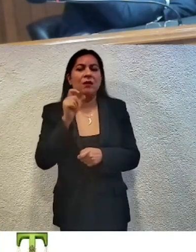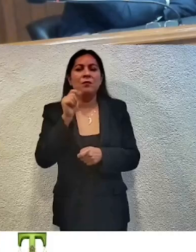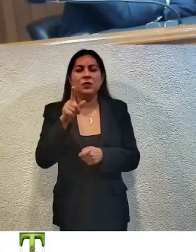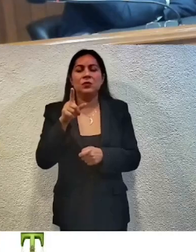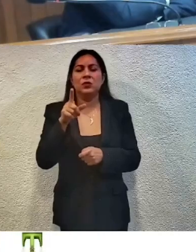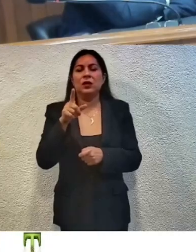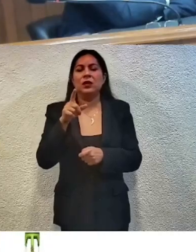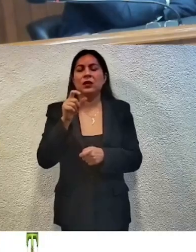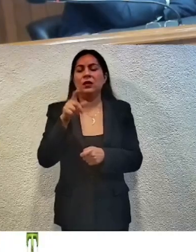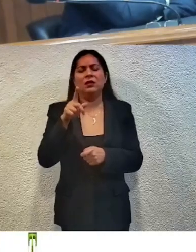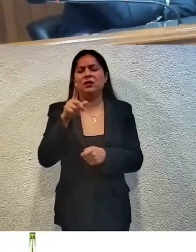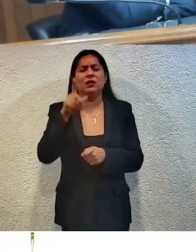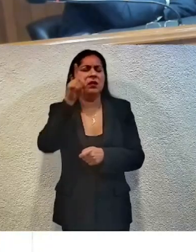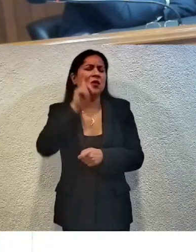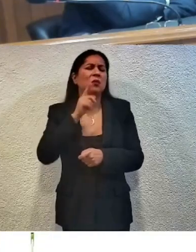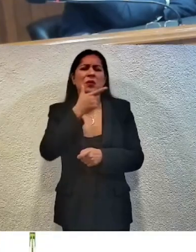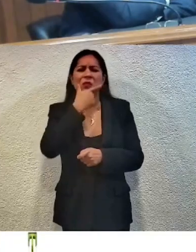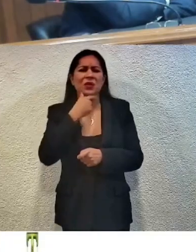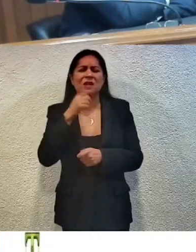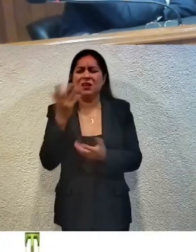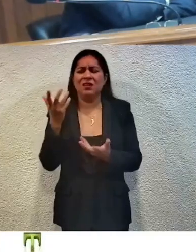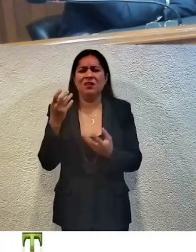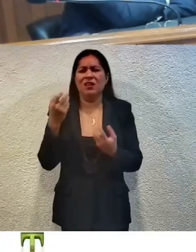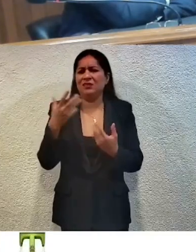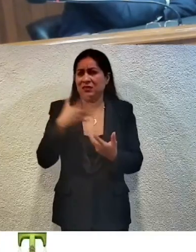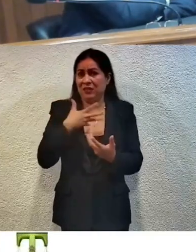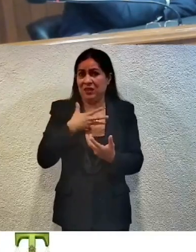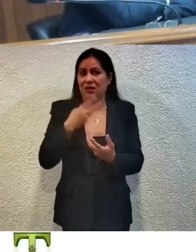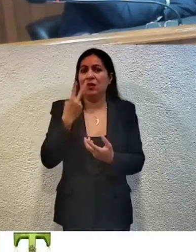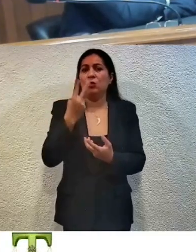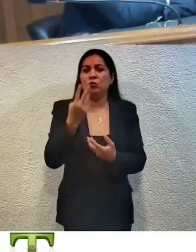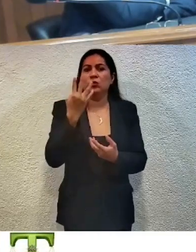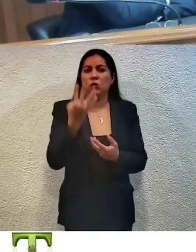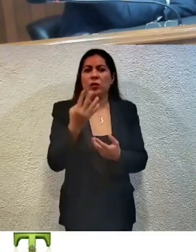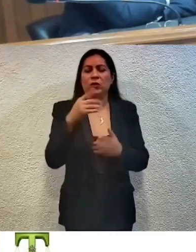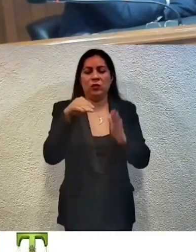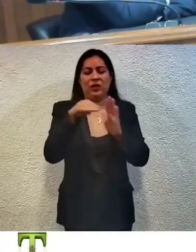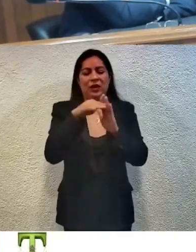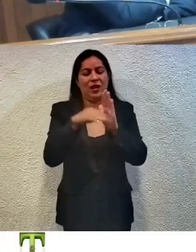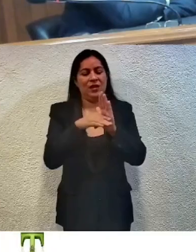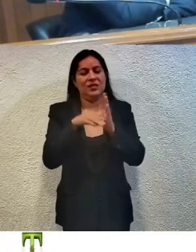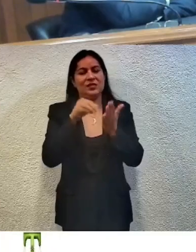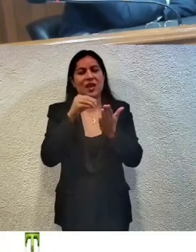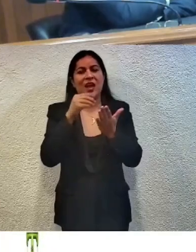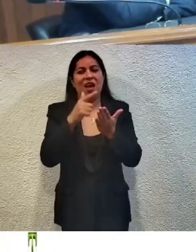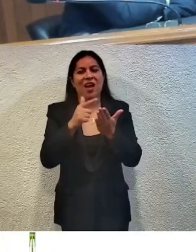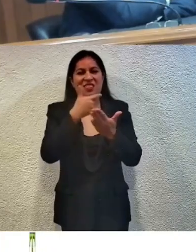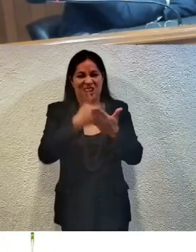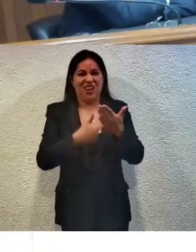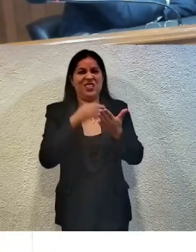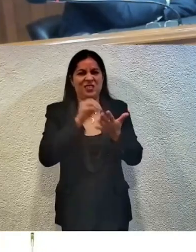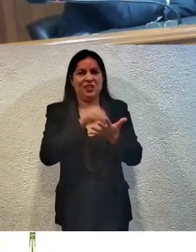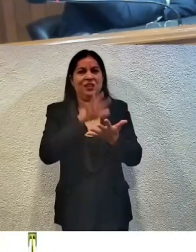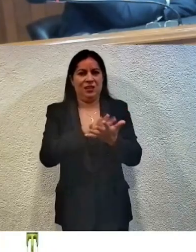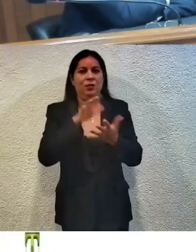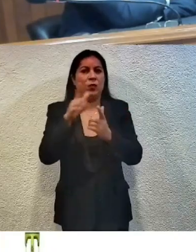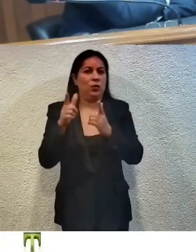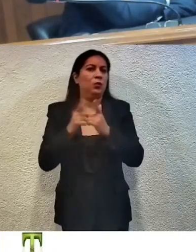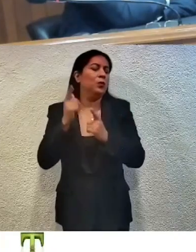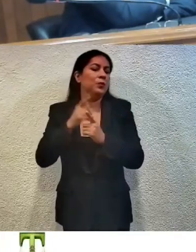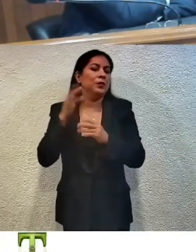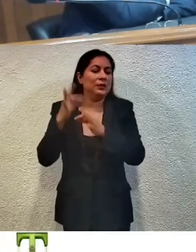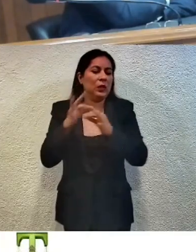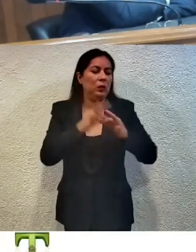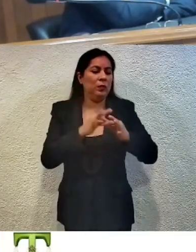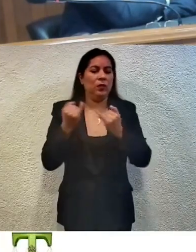fórmulas de ese género que las ocuparían 2 y 4 de la lista registrada por el partido, ya que con esto se cumple con el principio